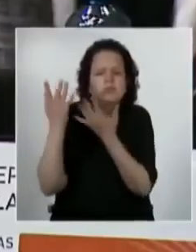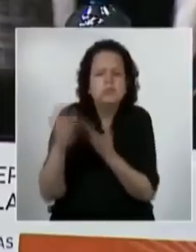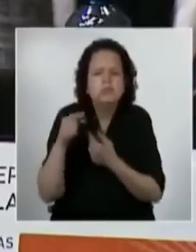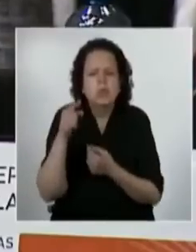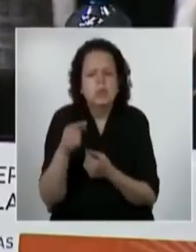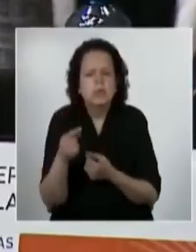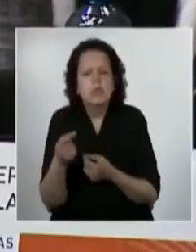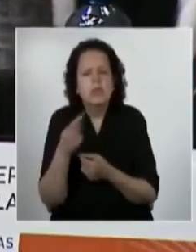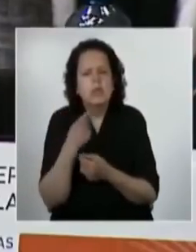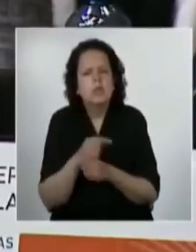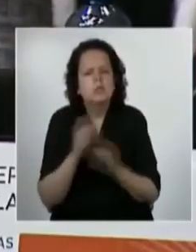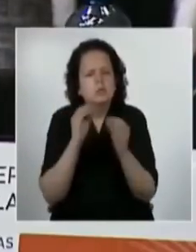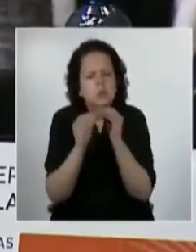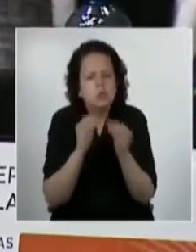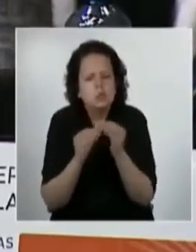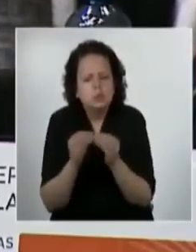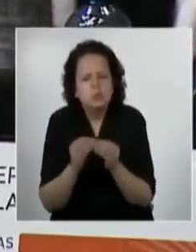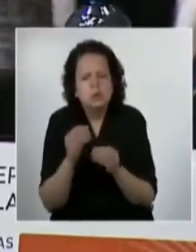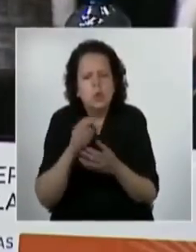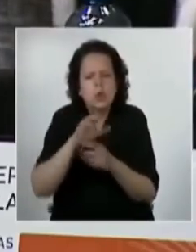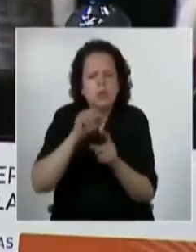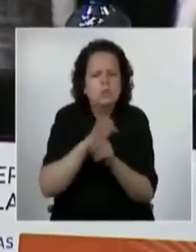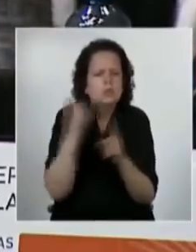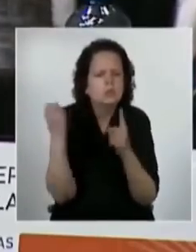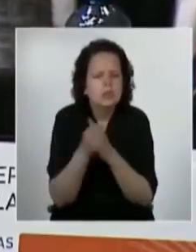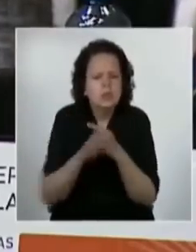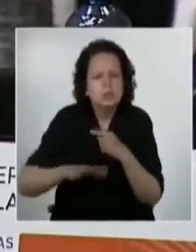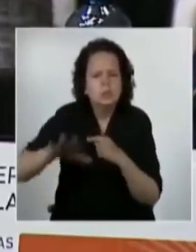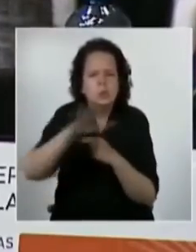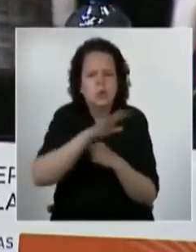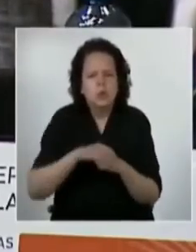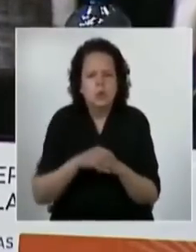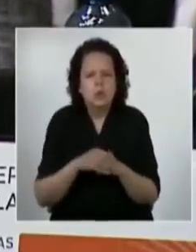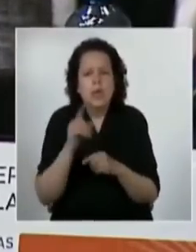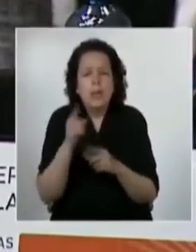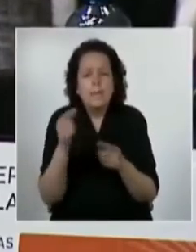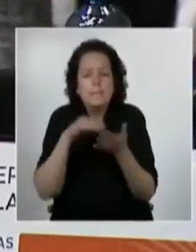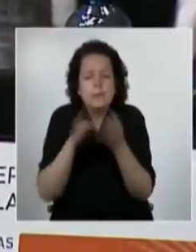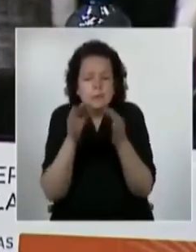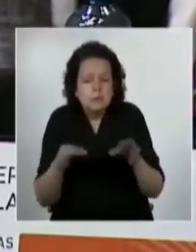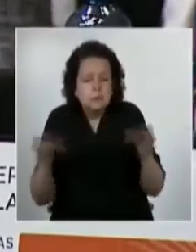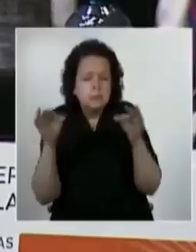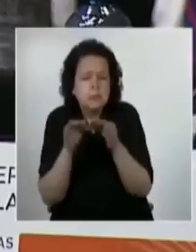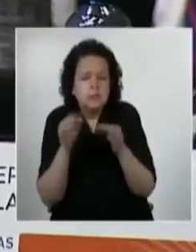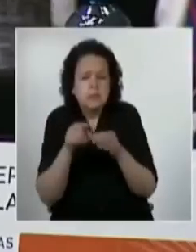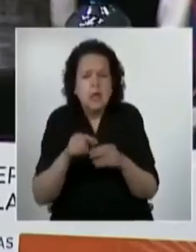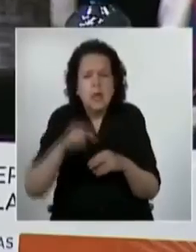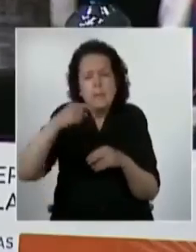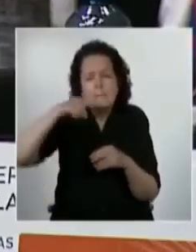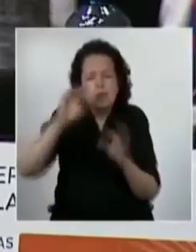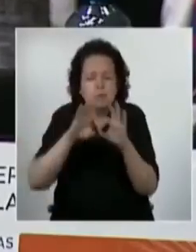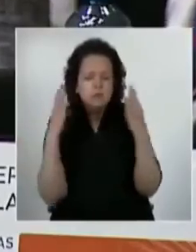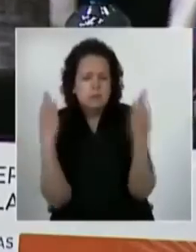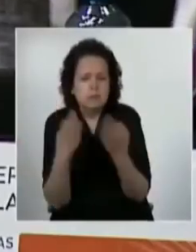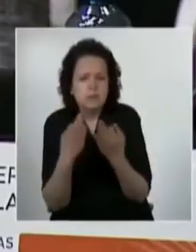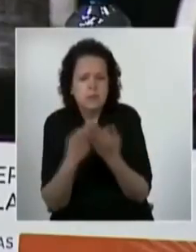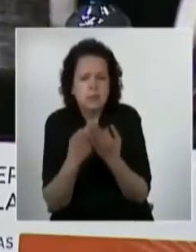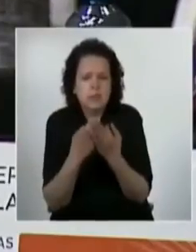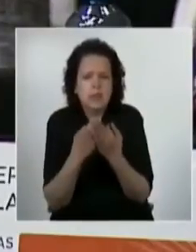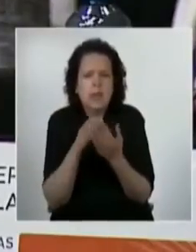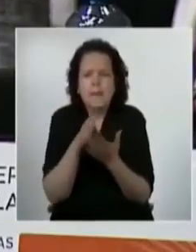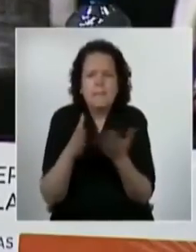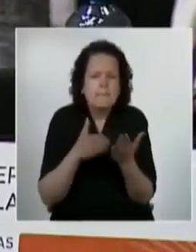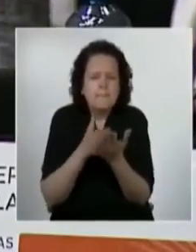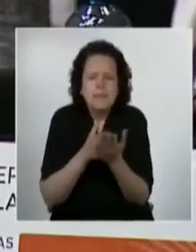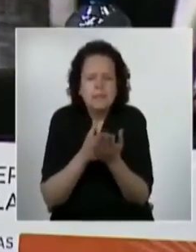y reconciliación a la sociedad en general y muy particularmente a millones de familias en medio